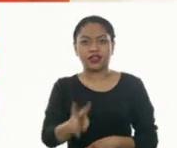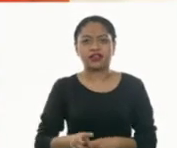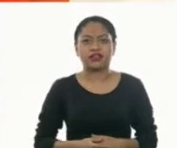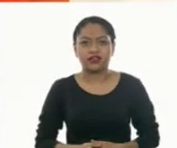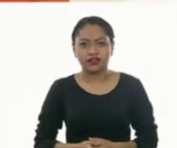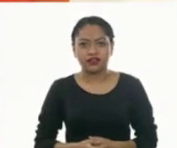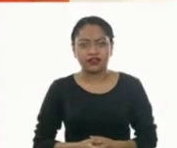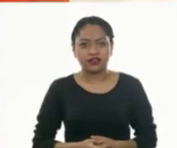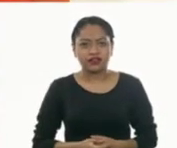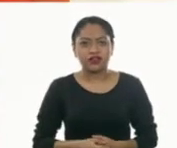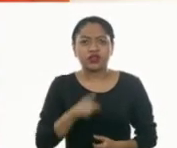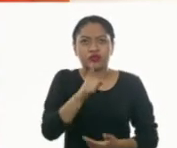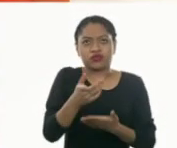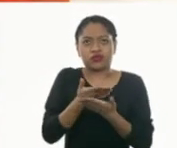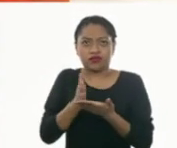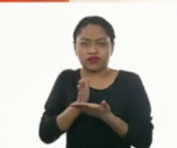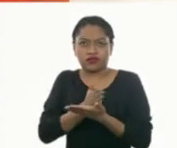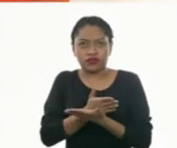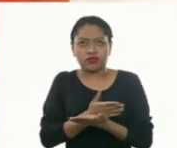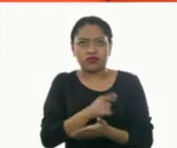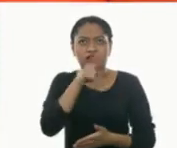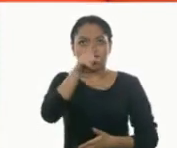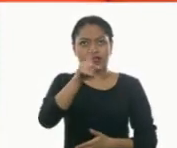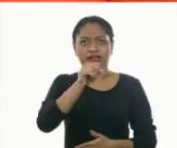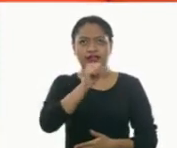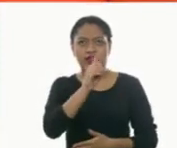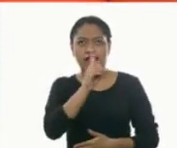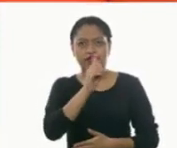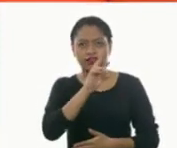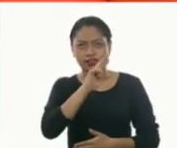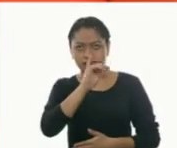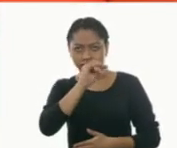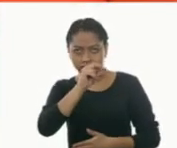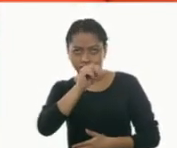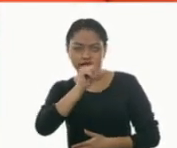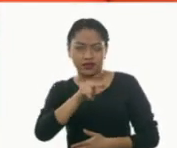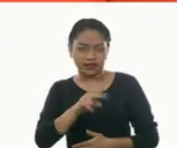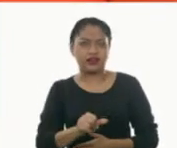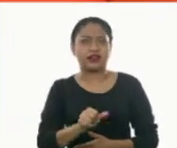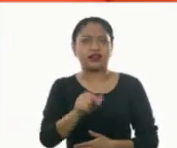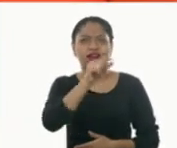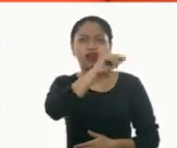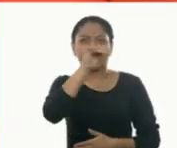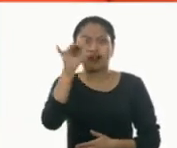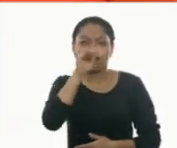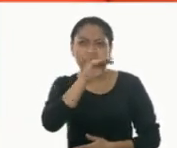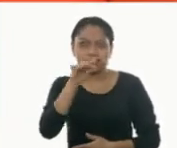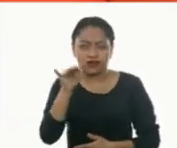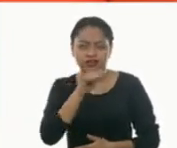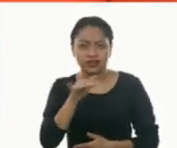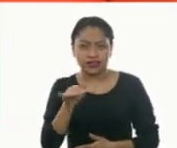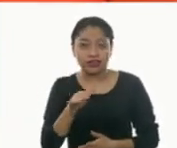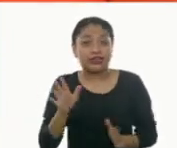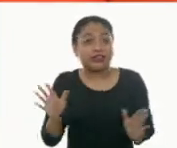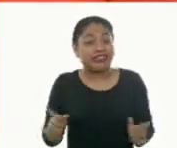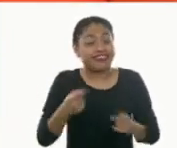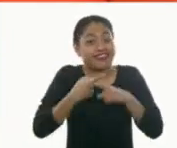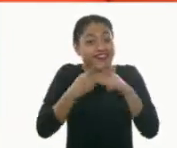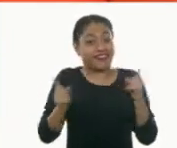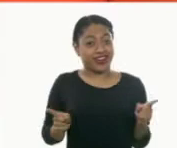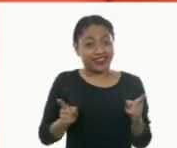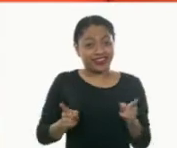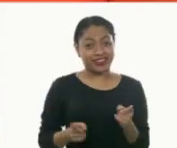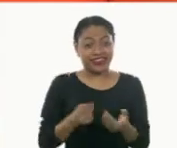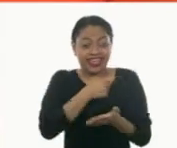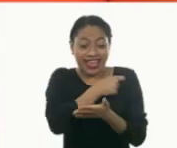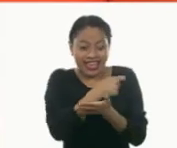para poderla leer. Ahí dice Adriana y empieza con una. Para escribir el nombre, una niña